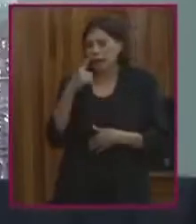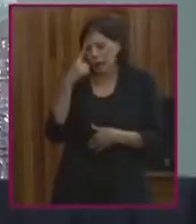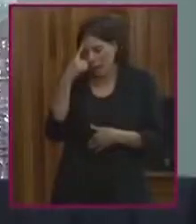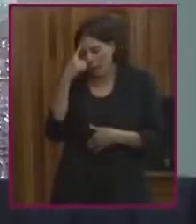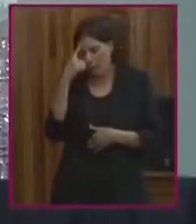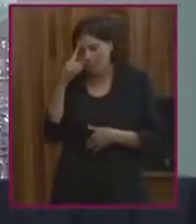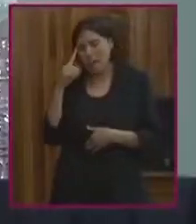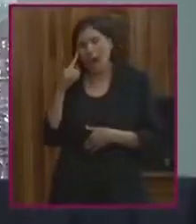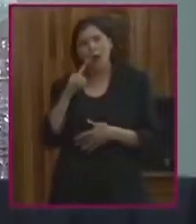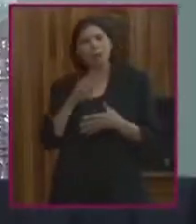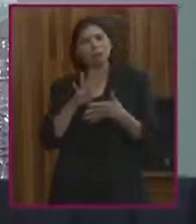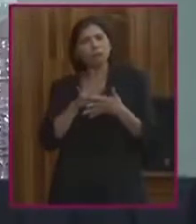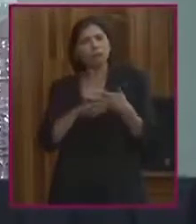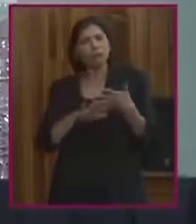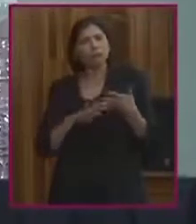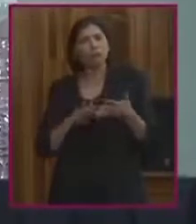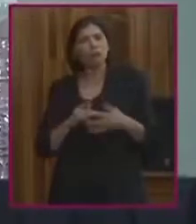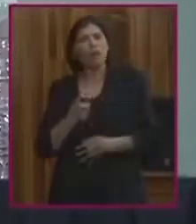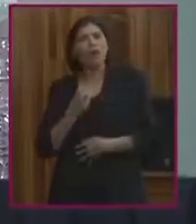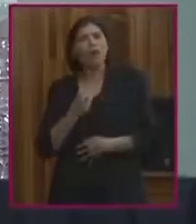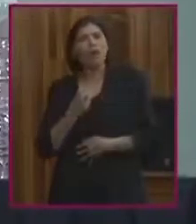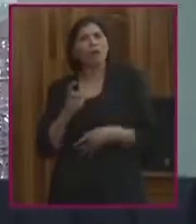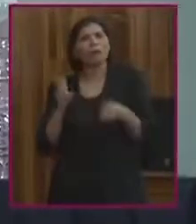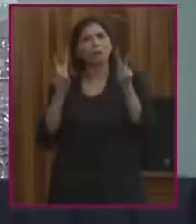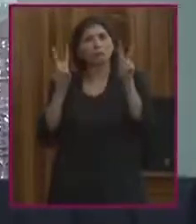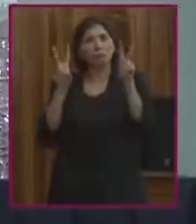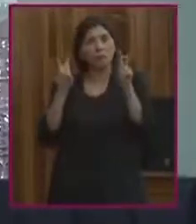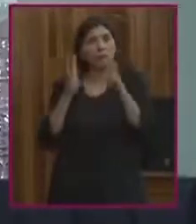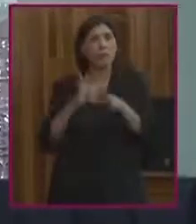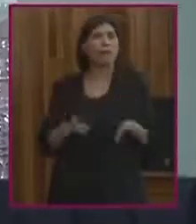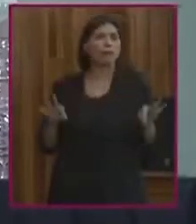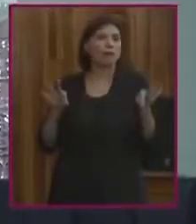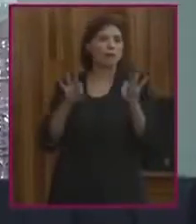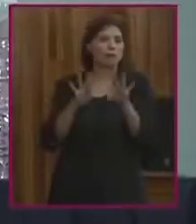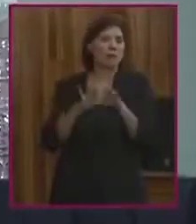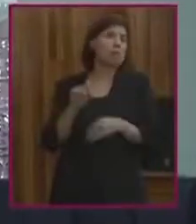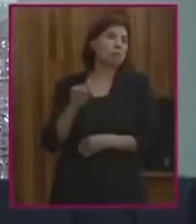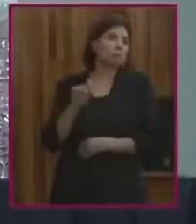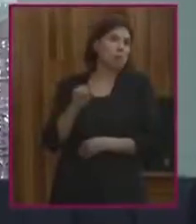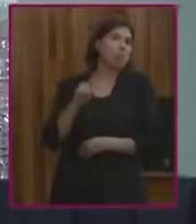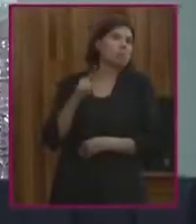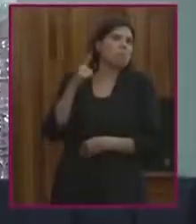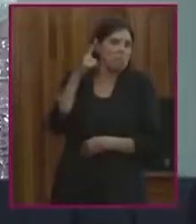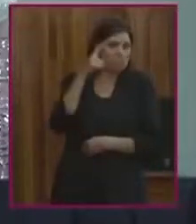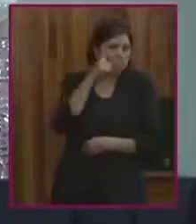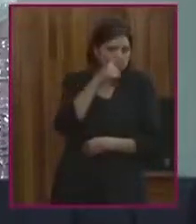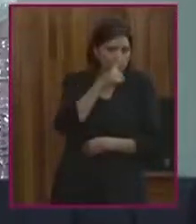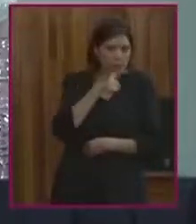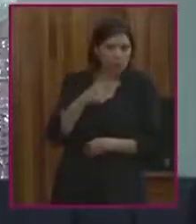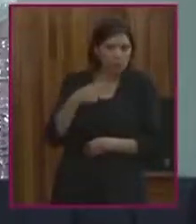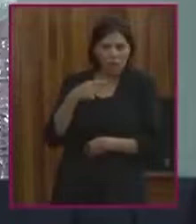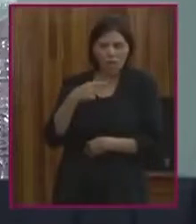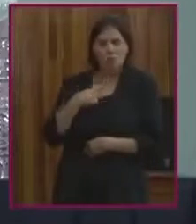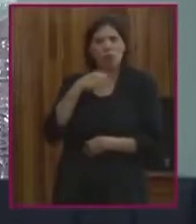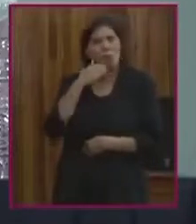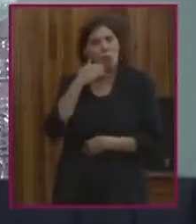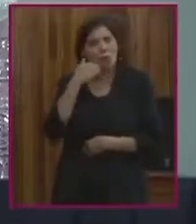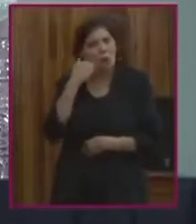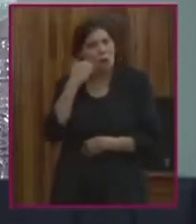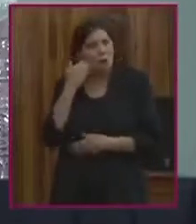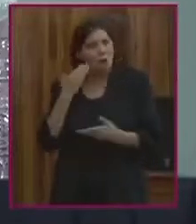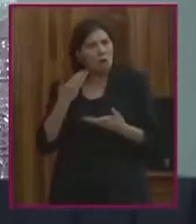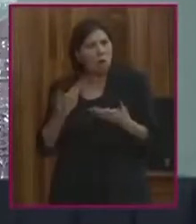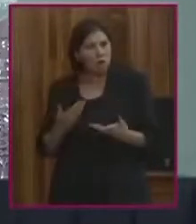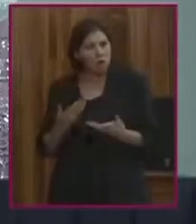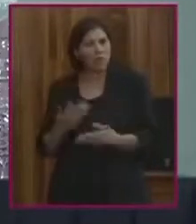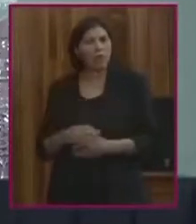del currículum. Me parece que este es un tema muy importante, también complejo. Y ahí quiero poner una nota, en algún momento